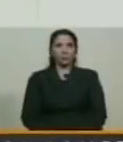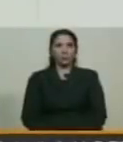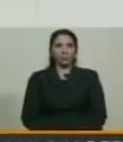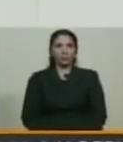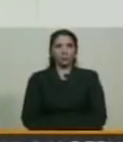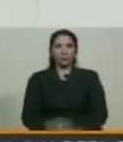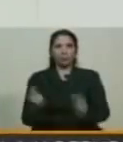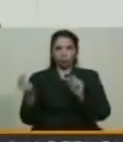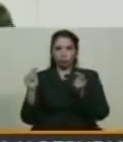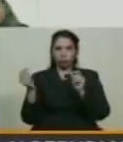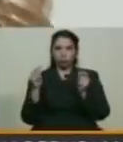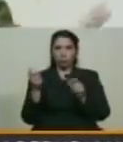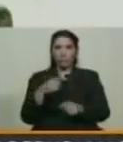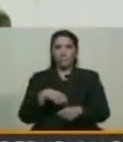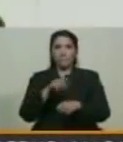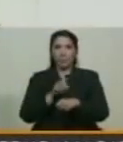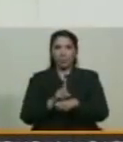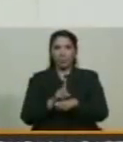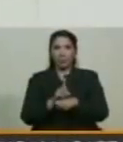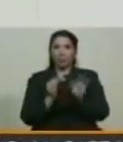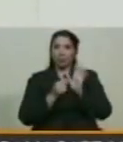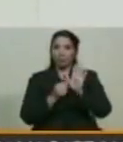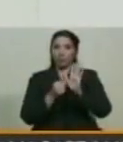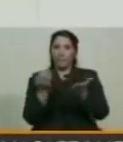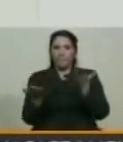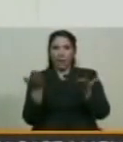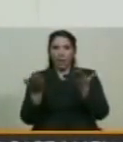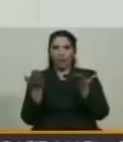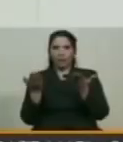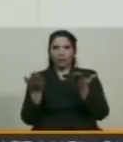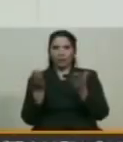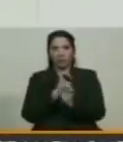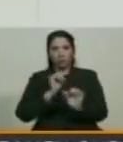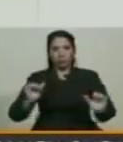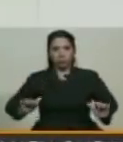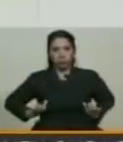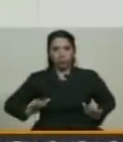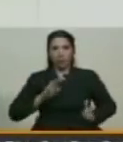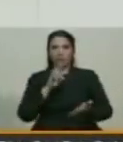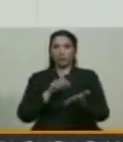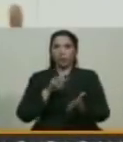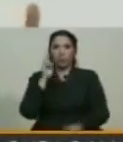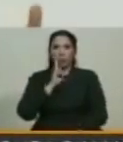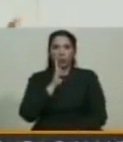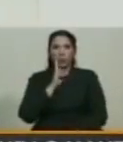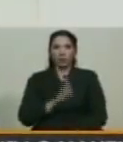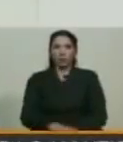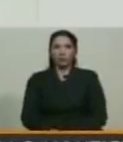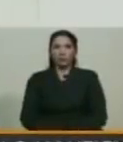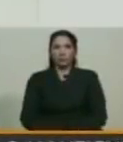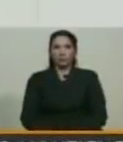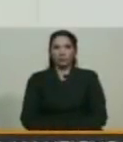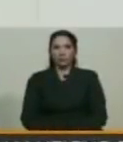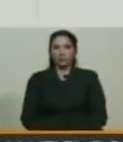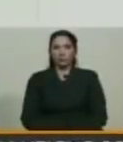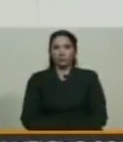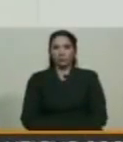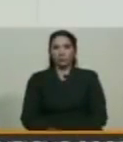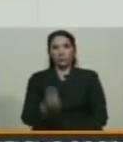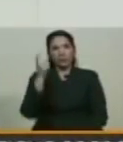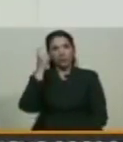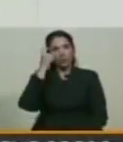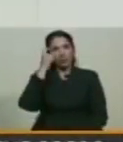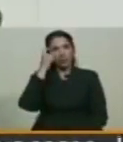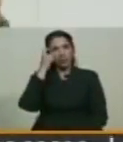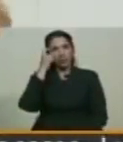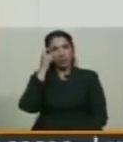discutimos, presentamos un balance desde la Fuerza Armada Nacional Bolivariana a todas estas fechas patrias que hemos